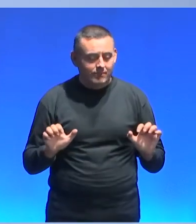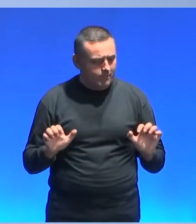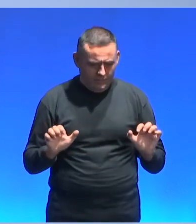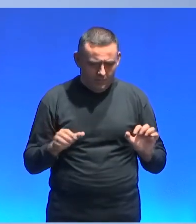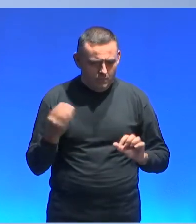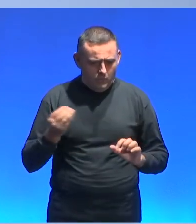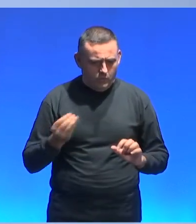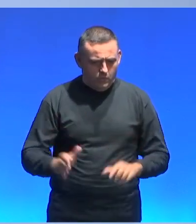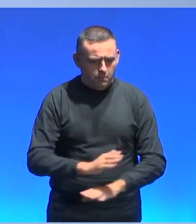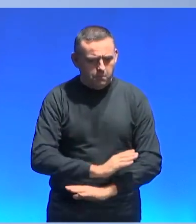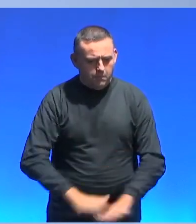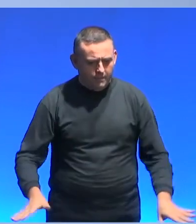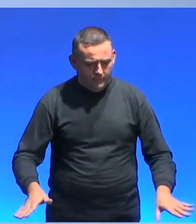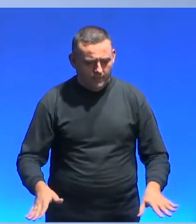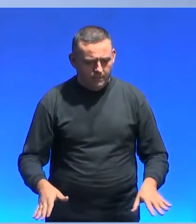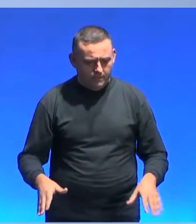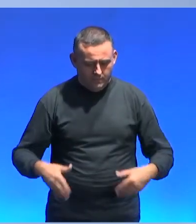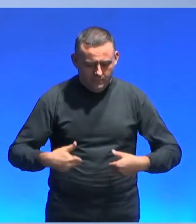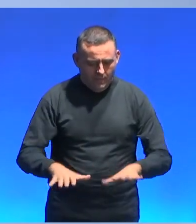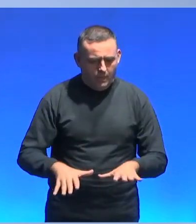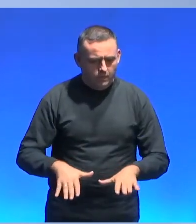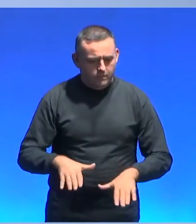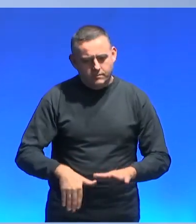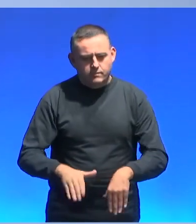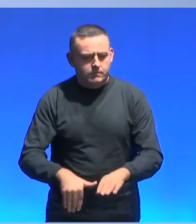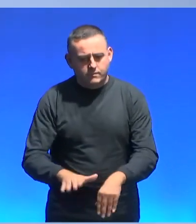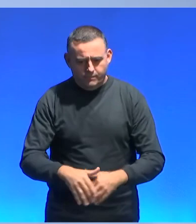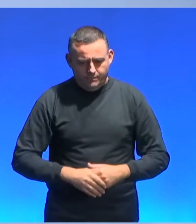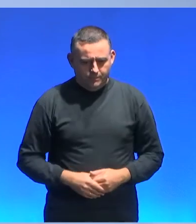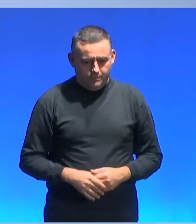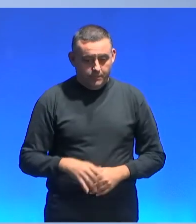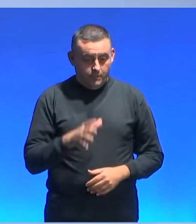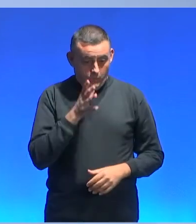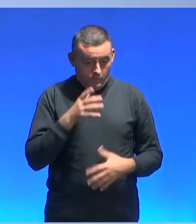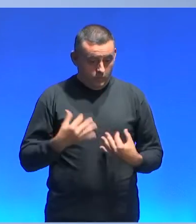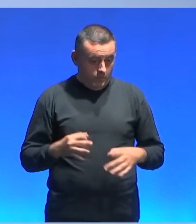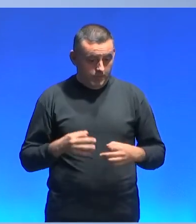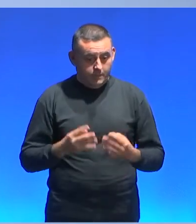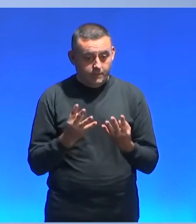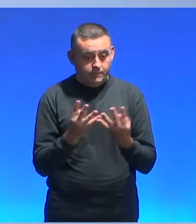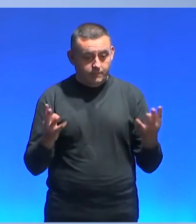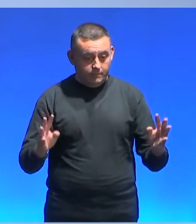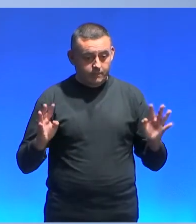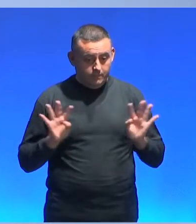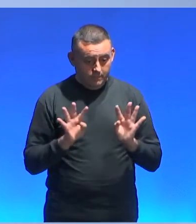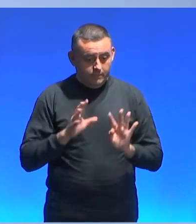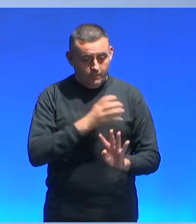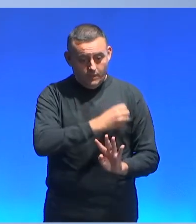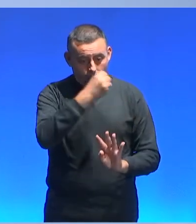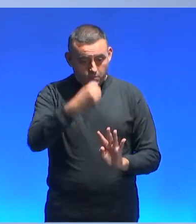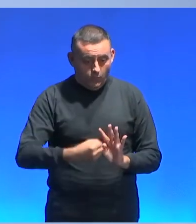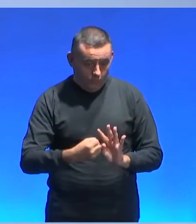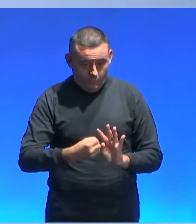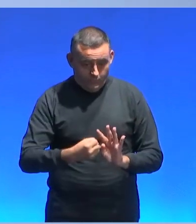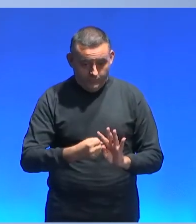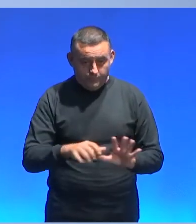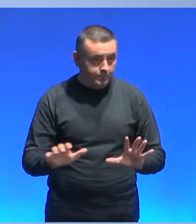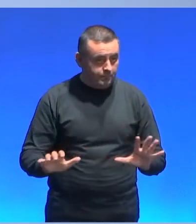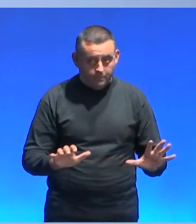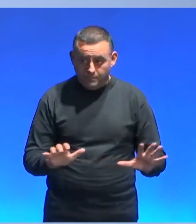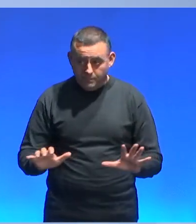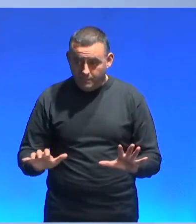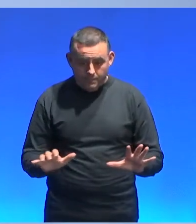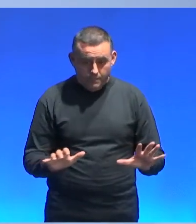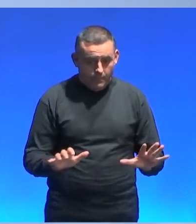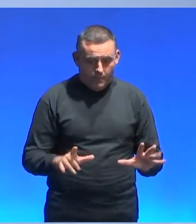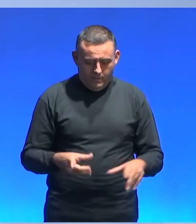profundo, porque la idea del corralito es que, ¿cómo está bien en el corralito? Porque tiene todo su alrededor y no